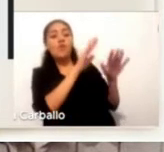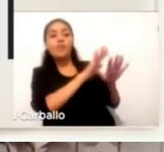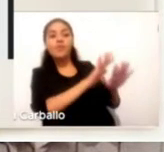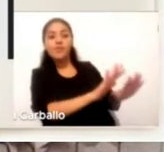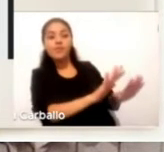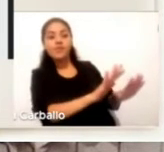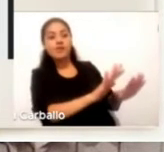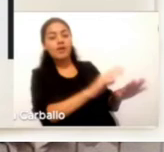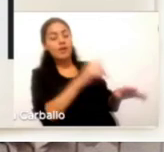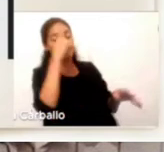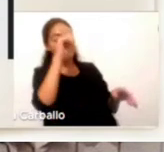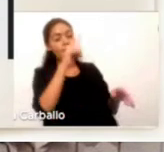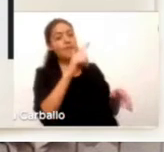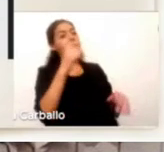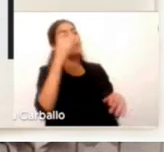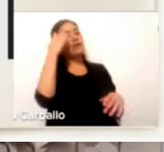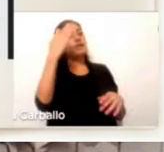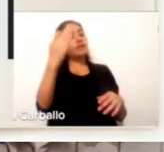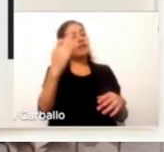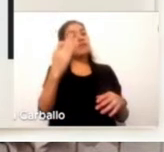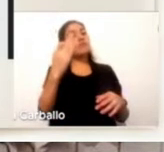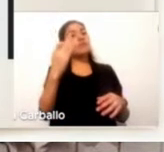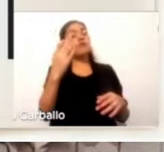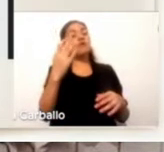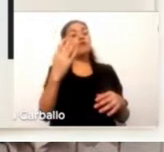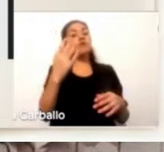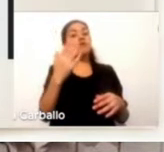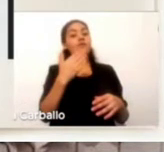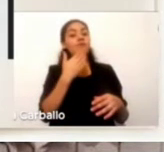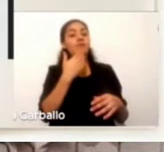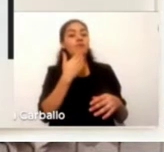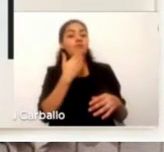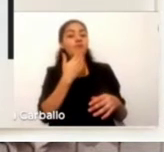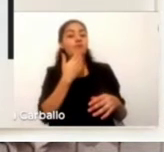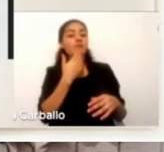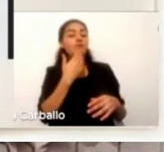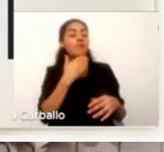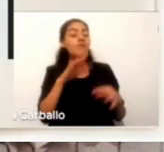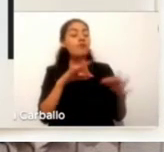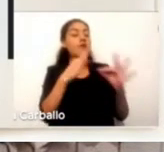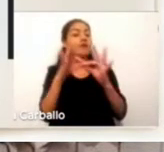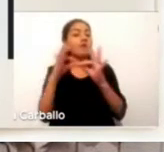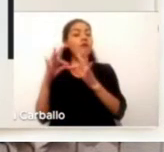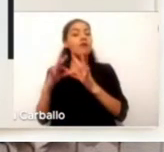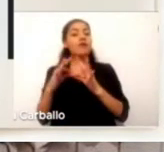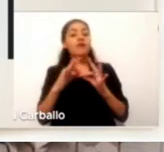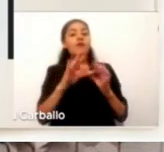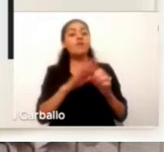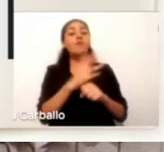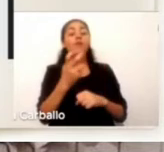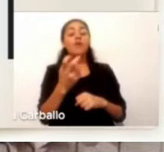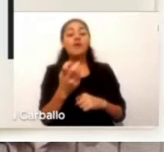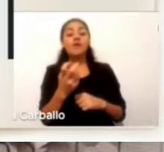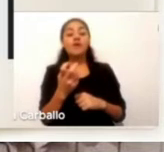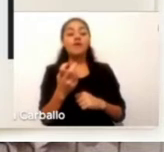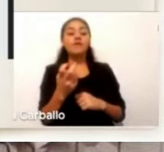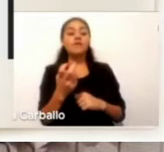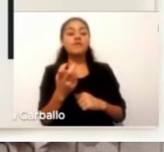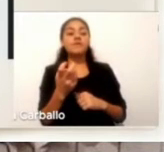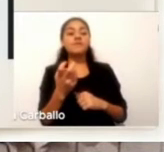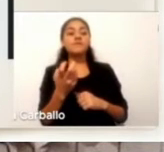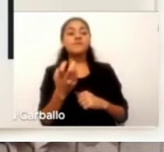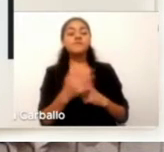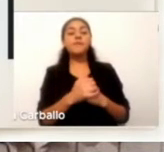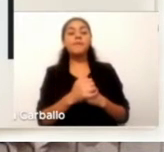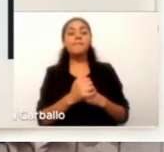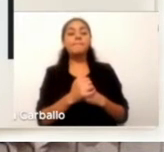una tardía tramitación de los procedimientos especiales sancionadores, pues por la facultad de investigación conferida legalmente, le